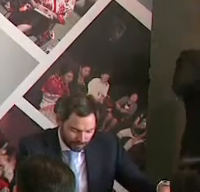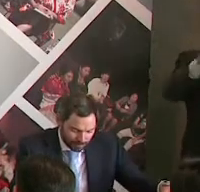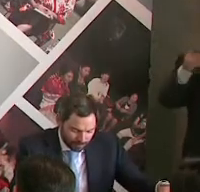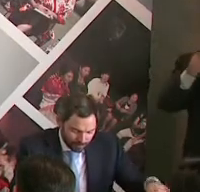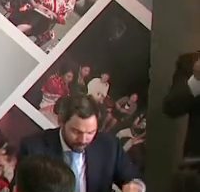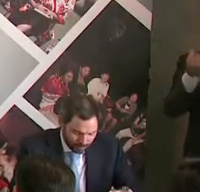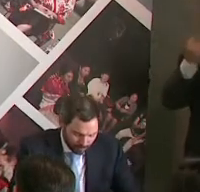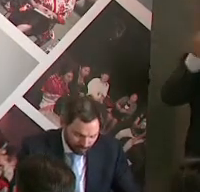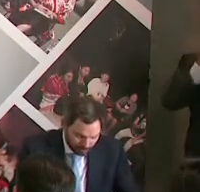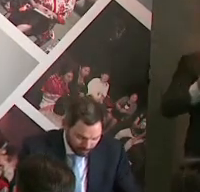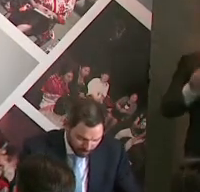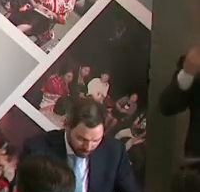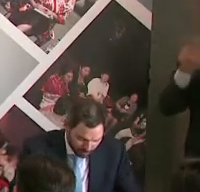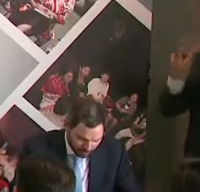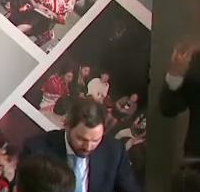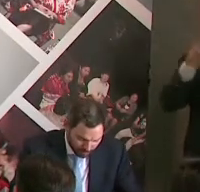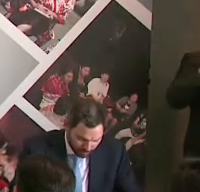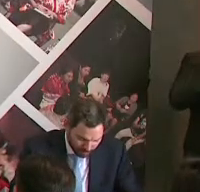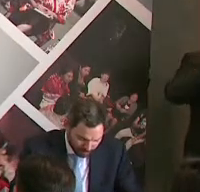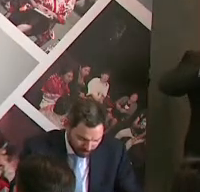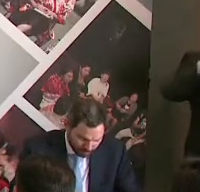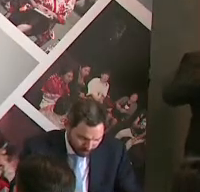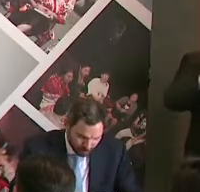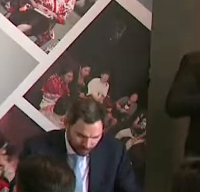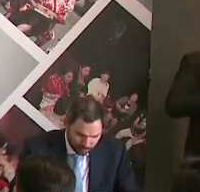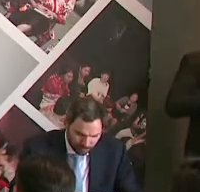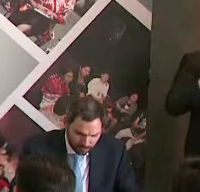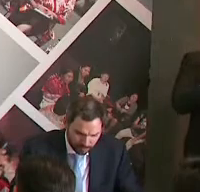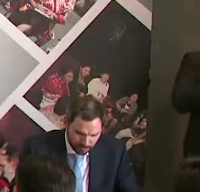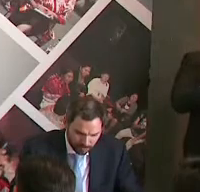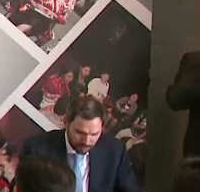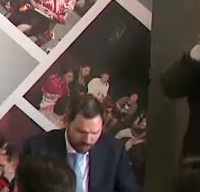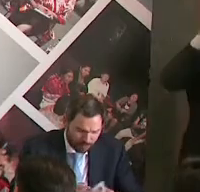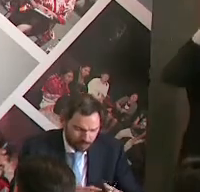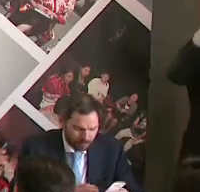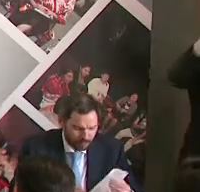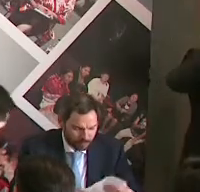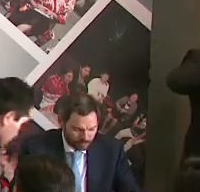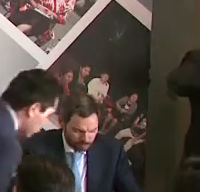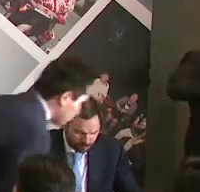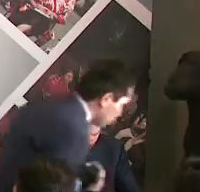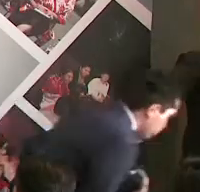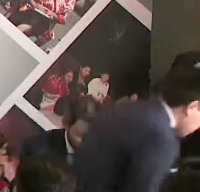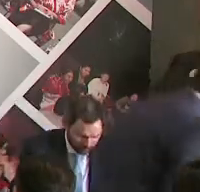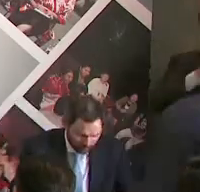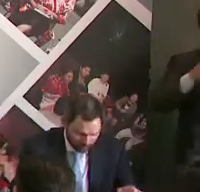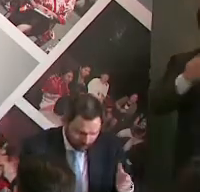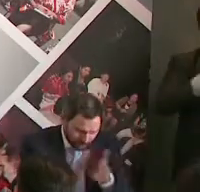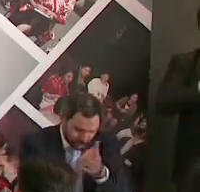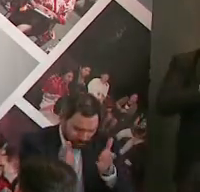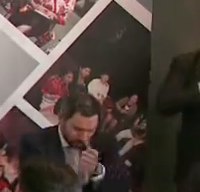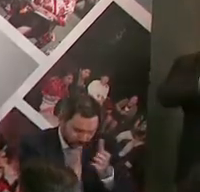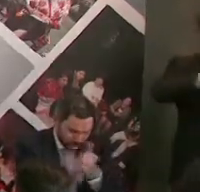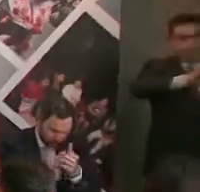este proyecto personal y con quienes vienen generacionalmente siguiendo sus pasos. Muchas gracias.